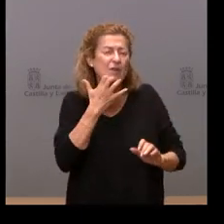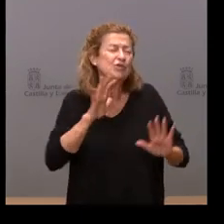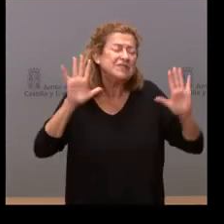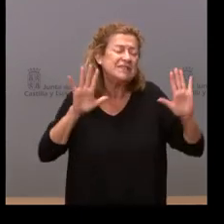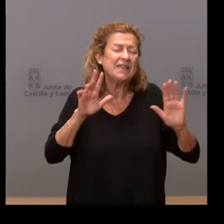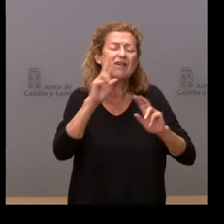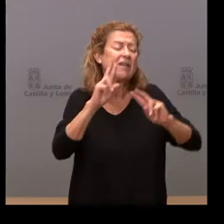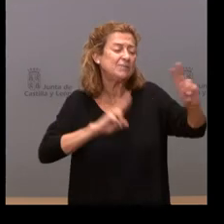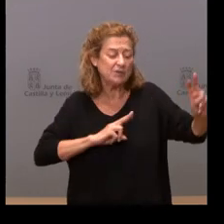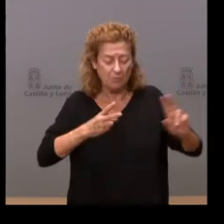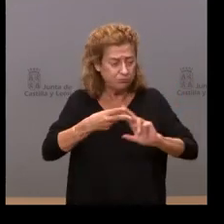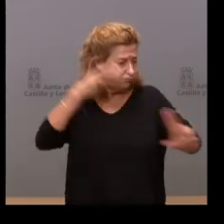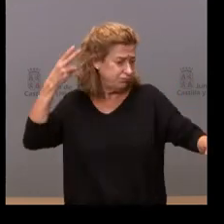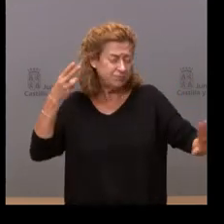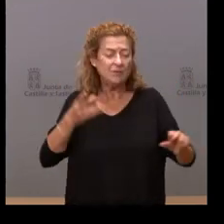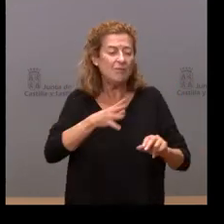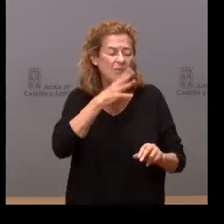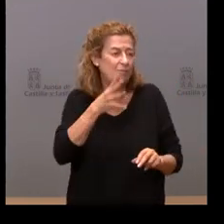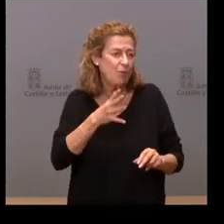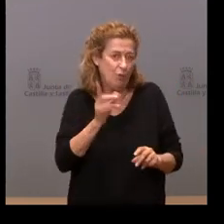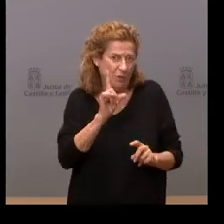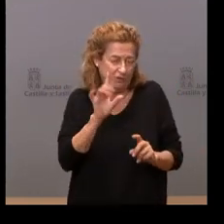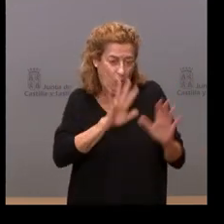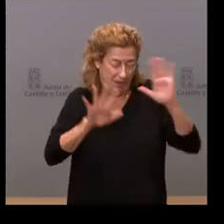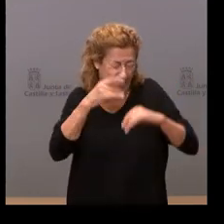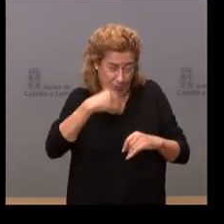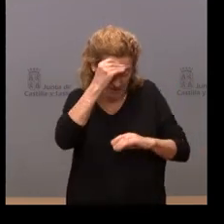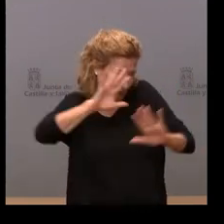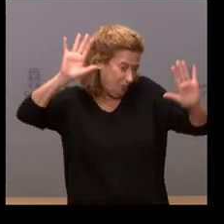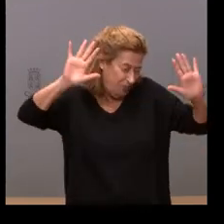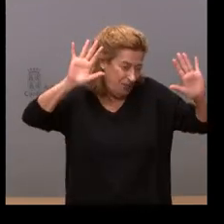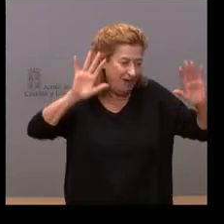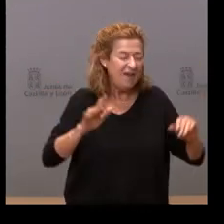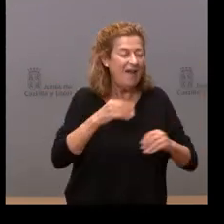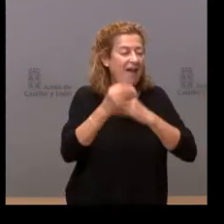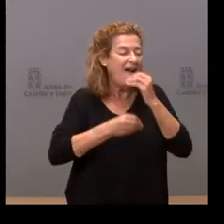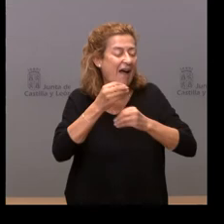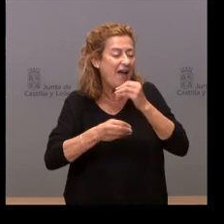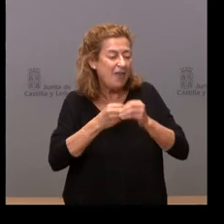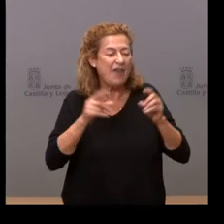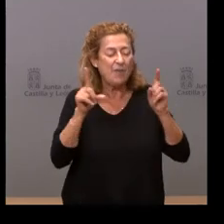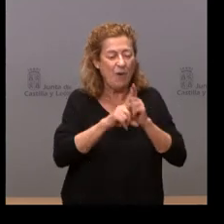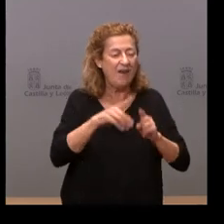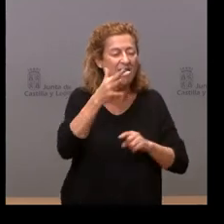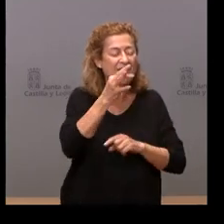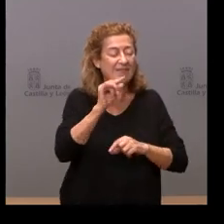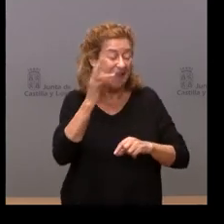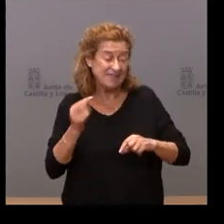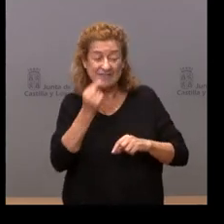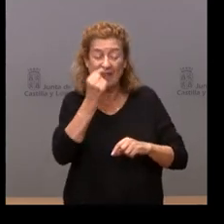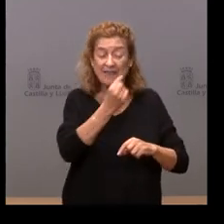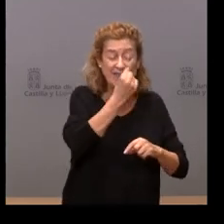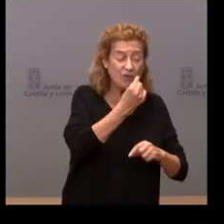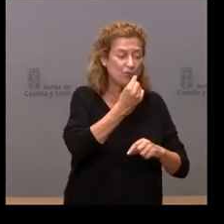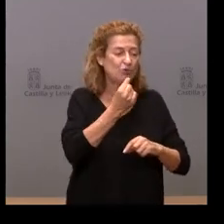inmediata porque tampoco es tan complicado no prefiero que hacer unos antígenos en